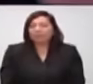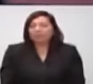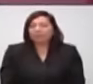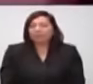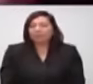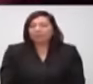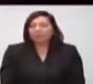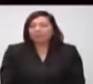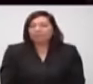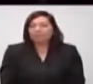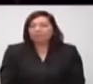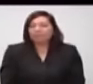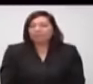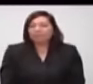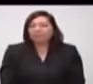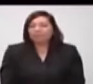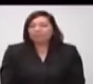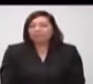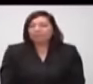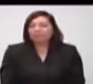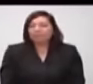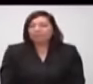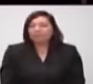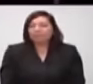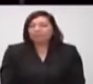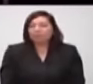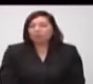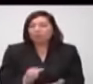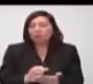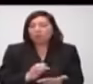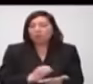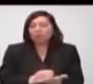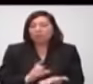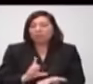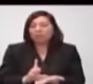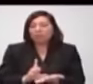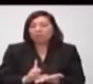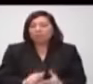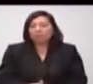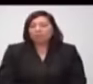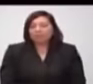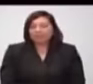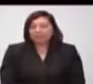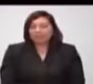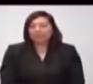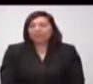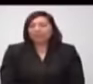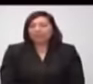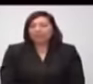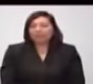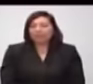Gracias. Vamos a ver lo que se refiere a los contratos de concesiones Lima, línea amarilla. Aquí está